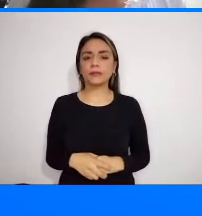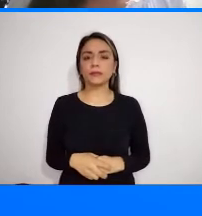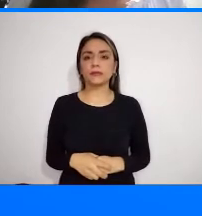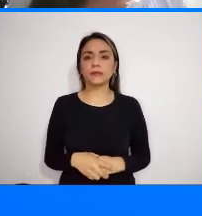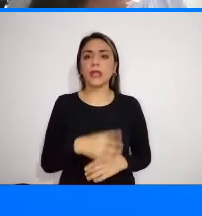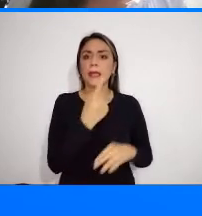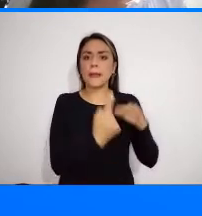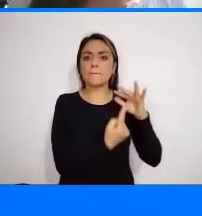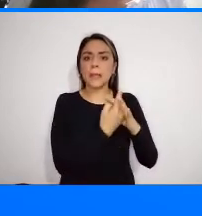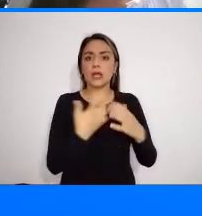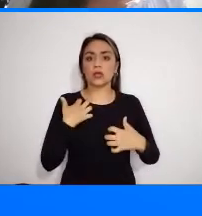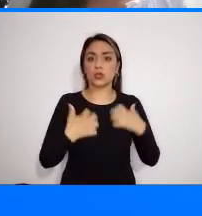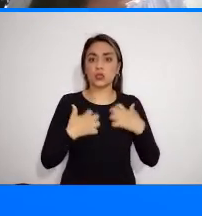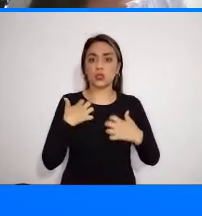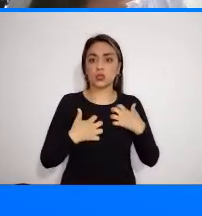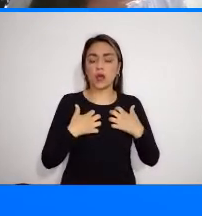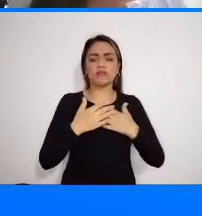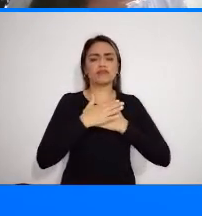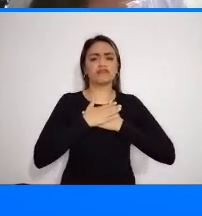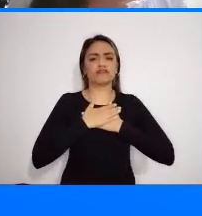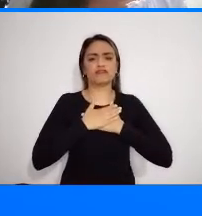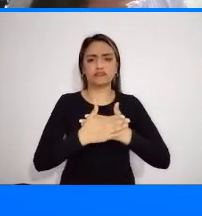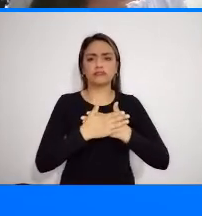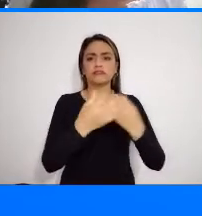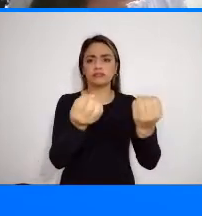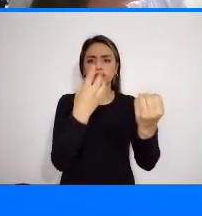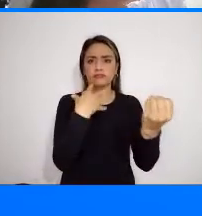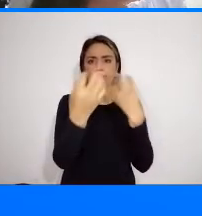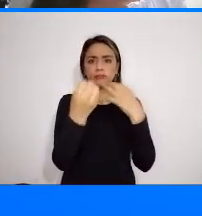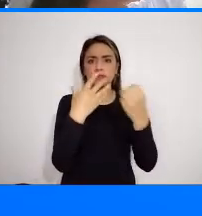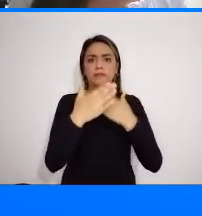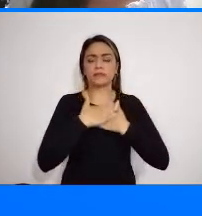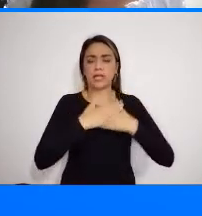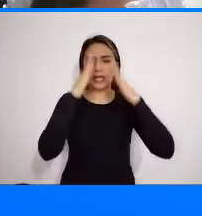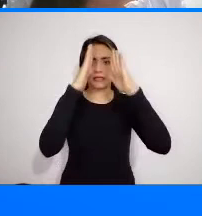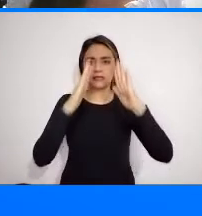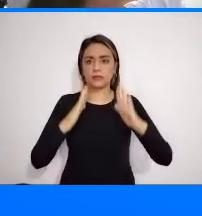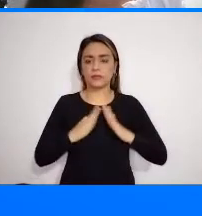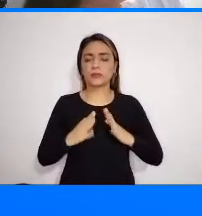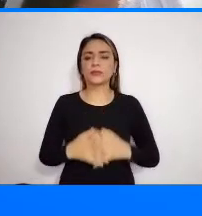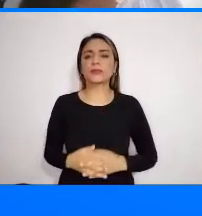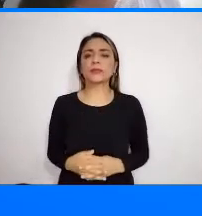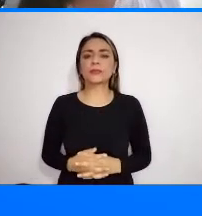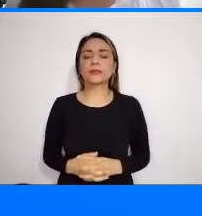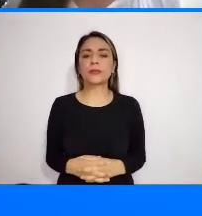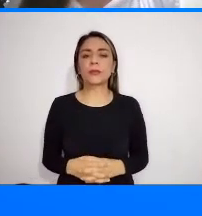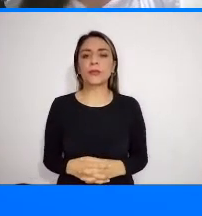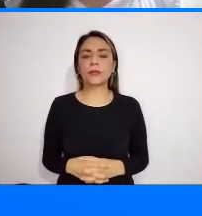surgiendo inquietudes, pues con mucho gusto estoy atenta a ellas.